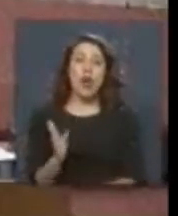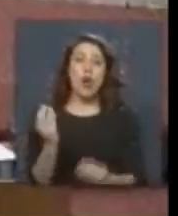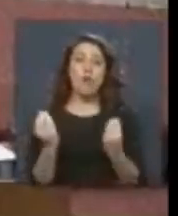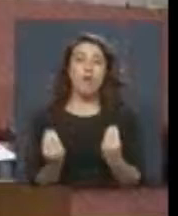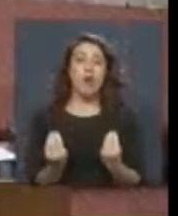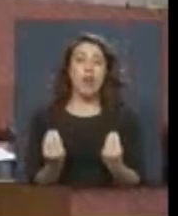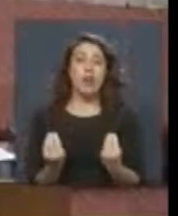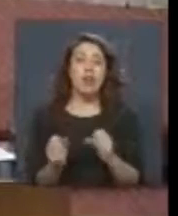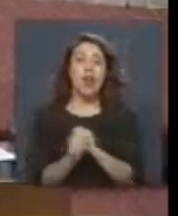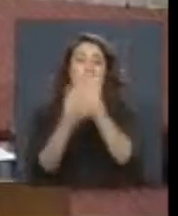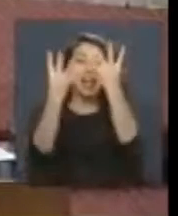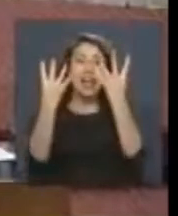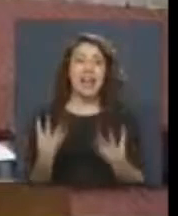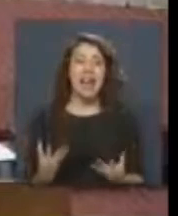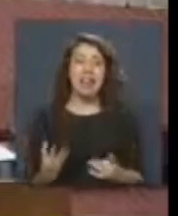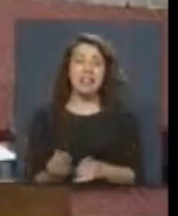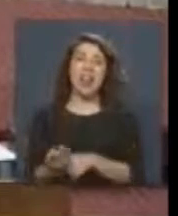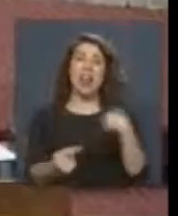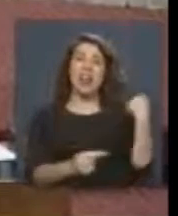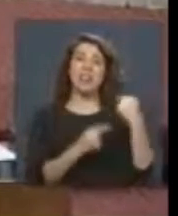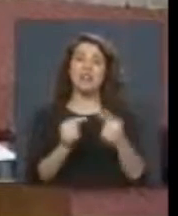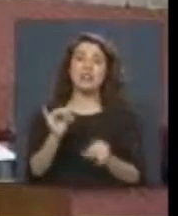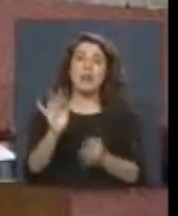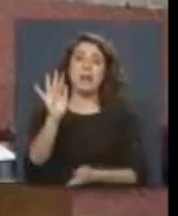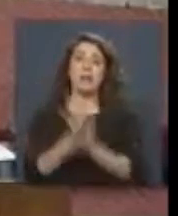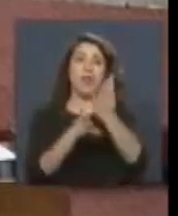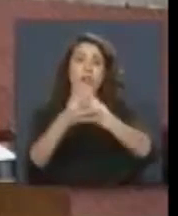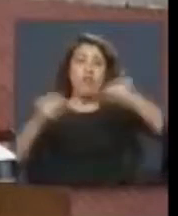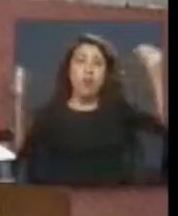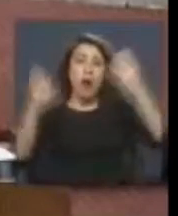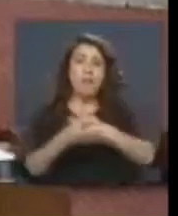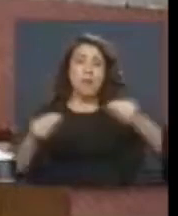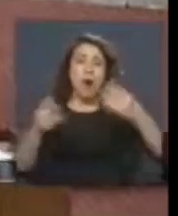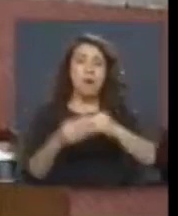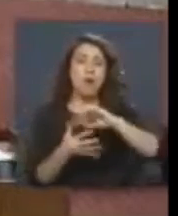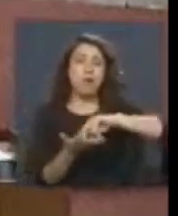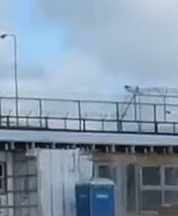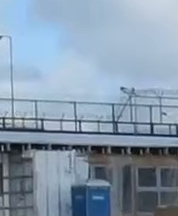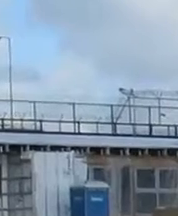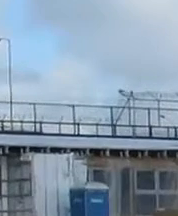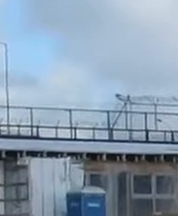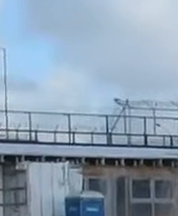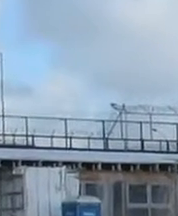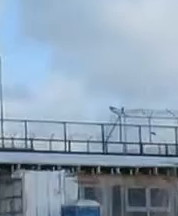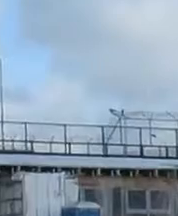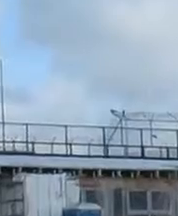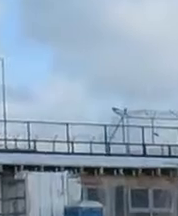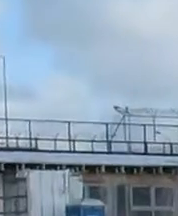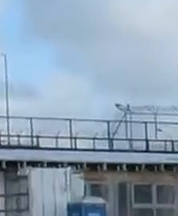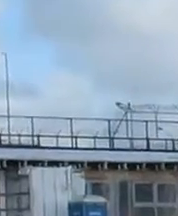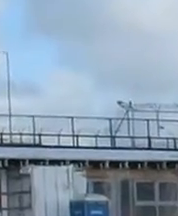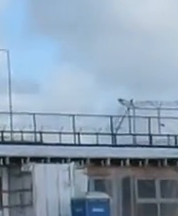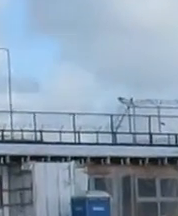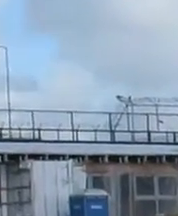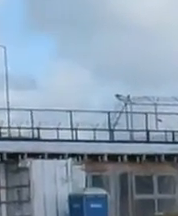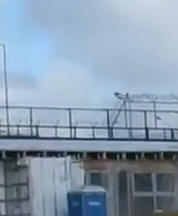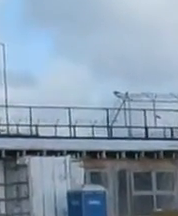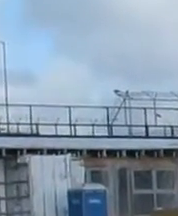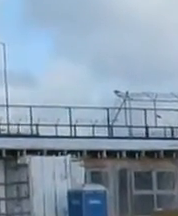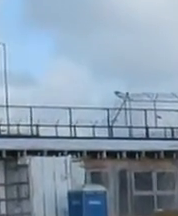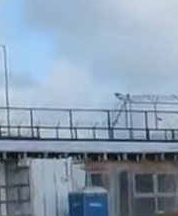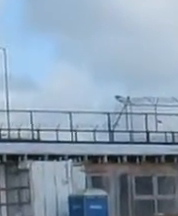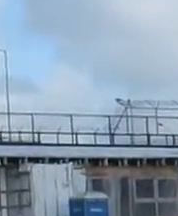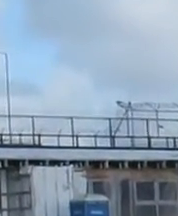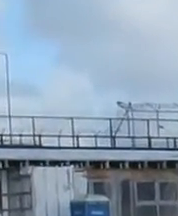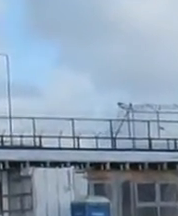región de Los Ríos, cárcel que tiene una larga historia de fugas, desórdenes y motines. El recinto está en plena etapa de construcción